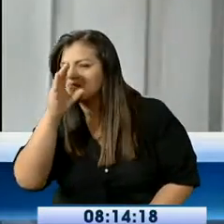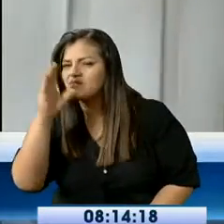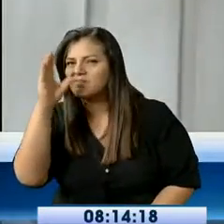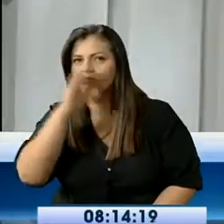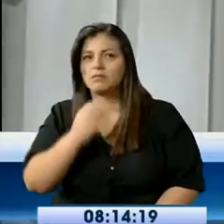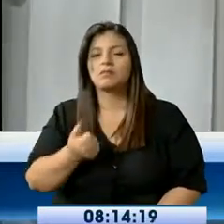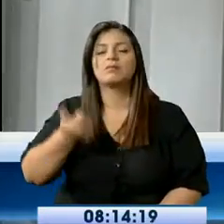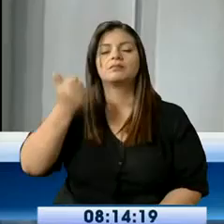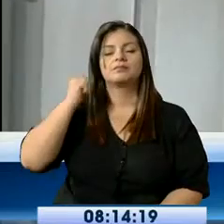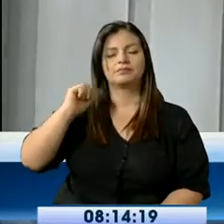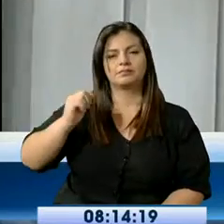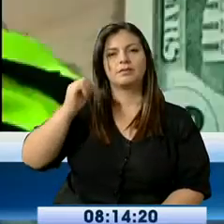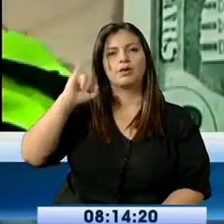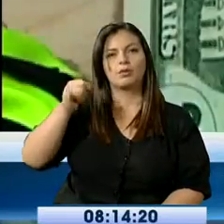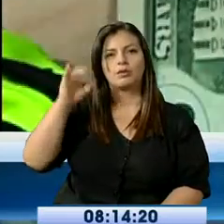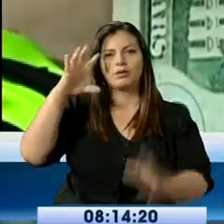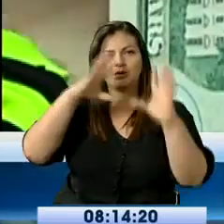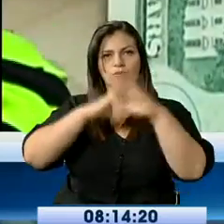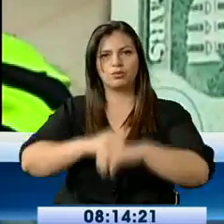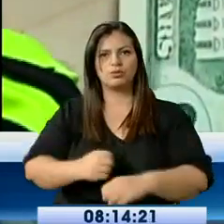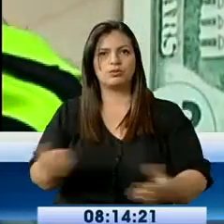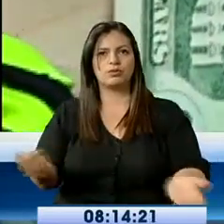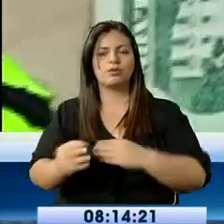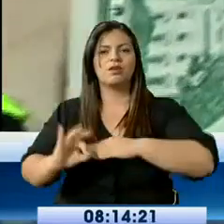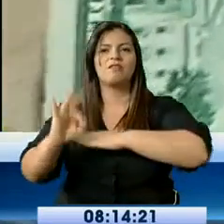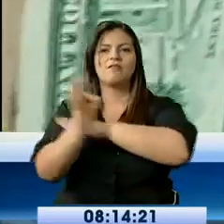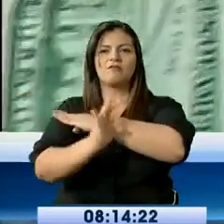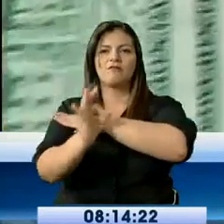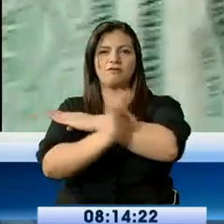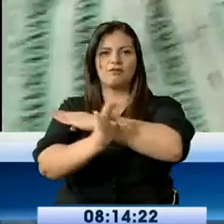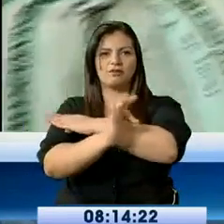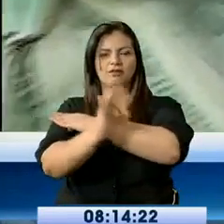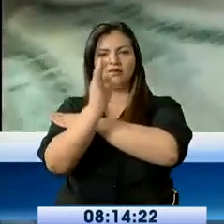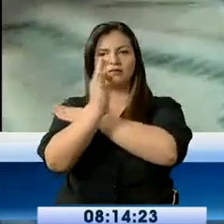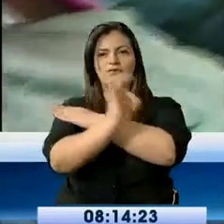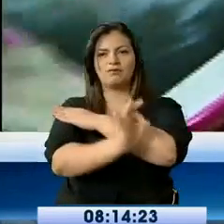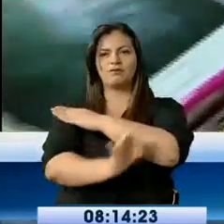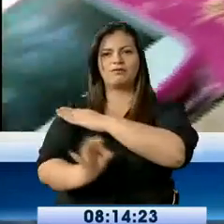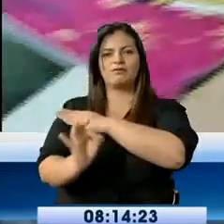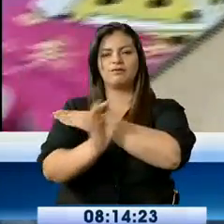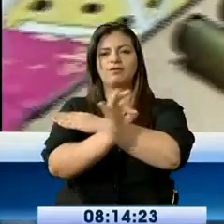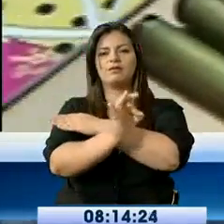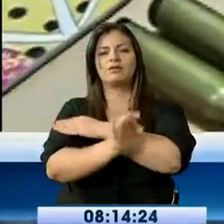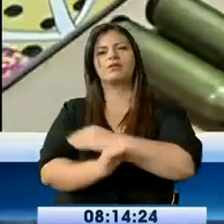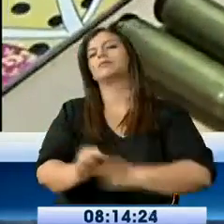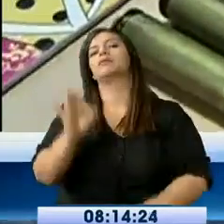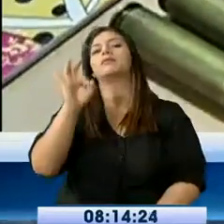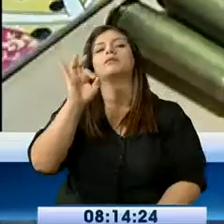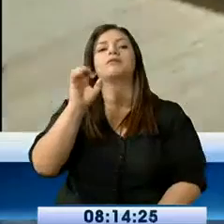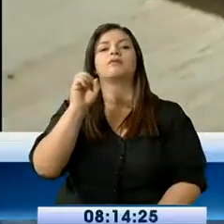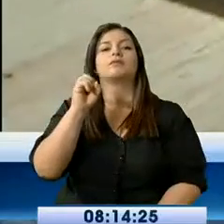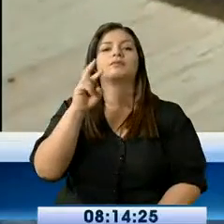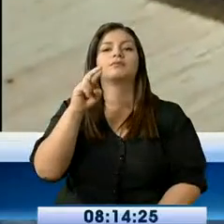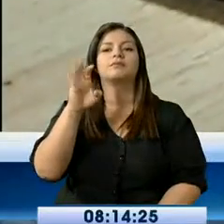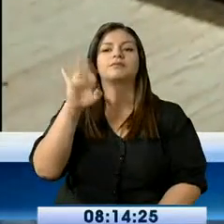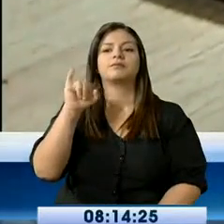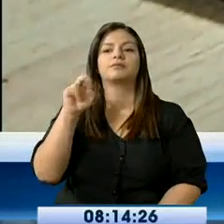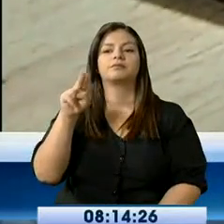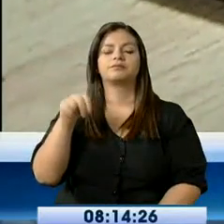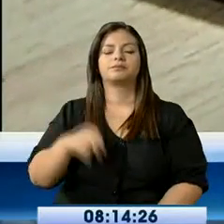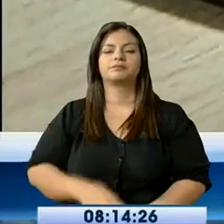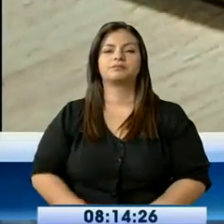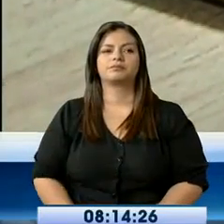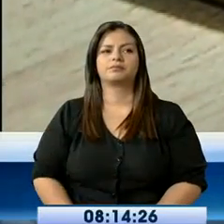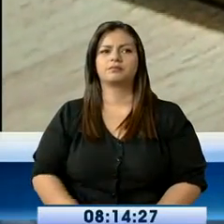del jueves en el sector del Fortín, en el noroeste de la urbe. Entre lo incautado existen también